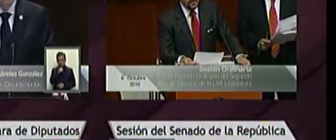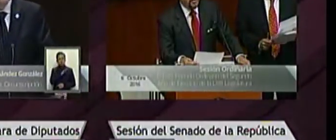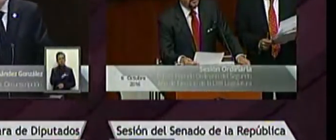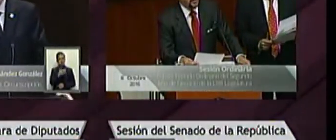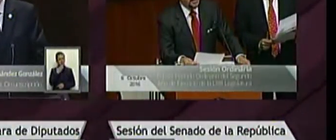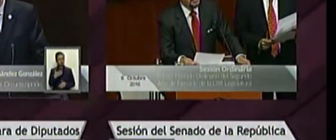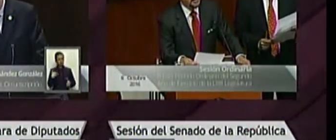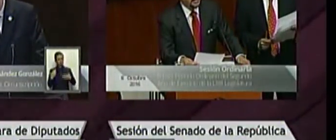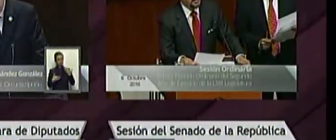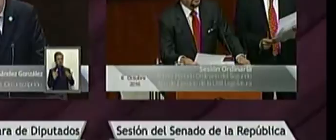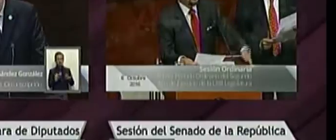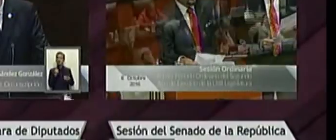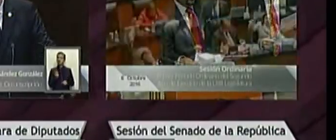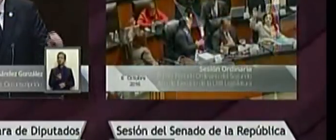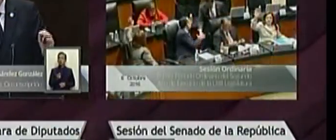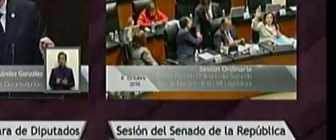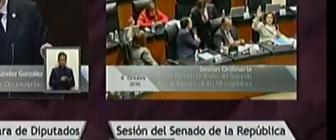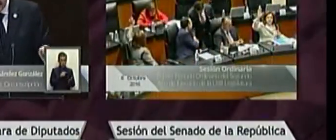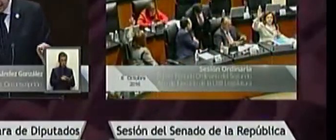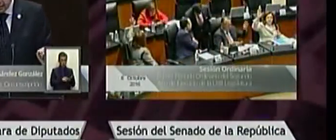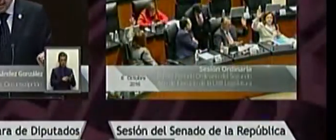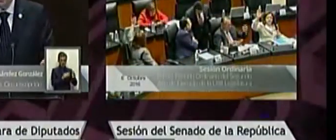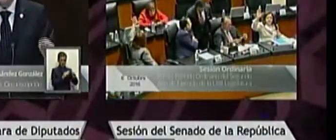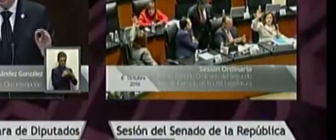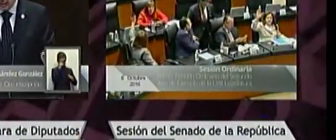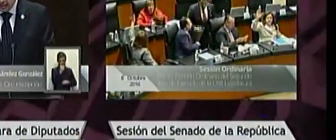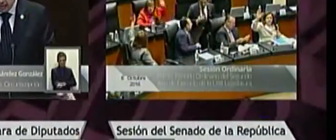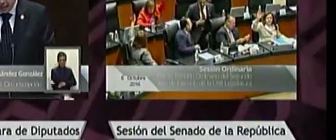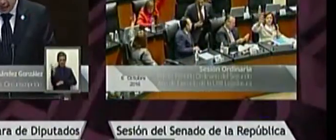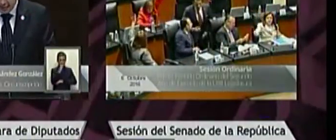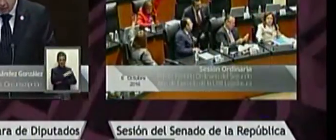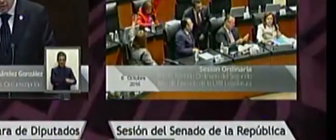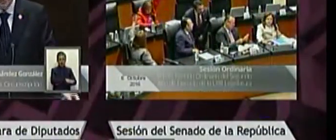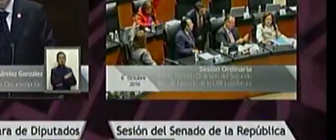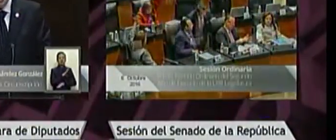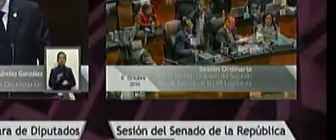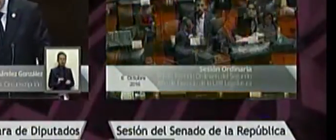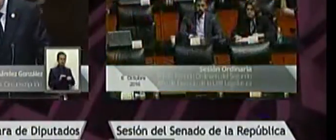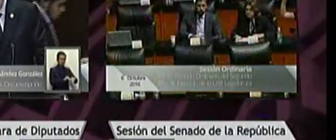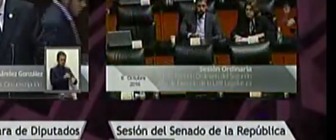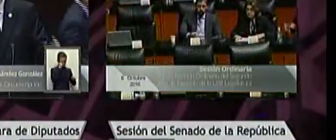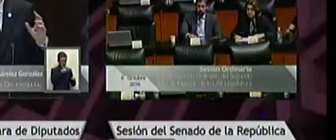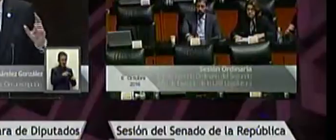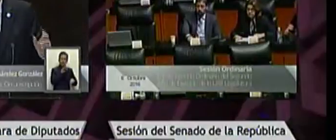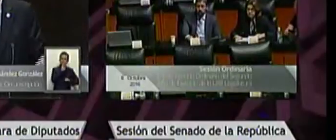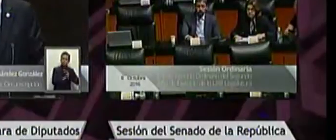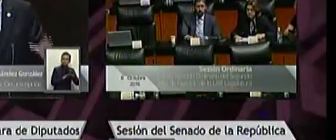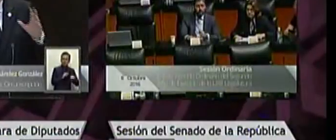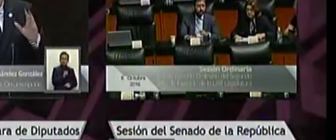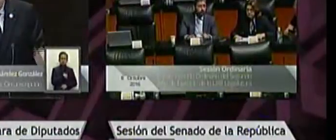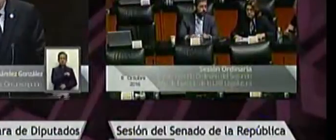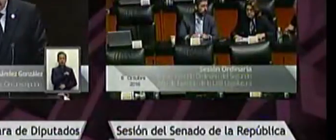que son las residencias de día en las cuales recibirán asistencia para la salud, alimentación,